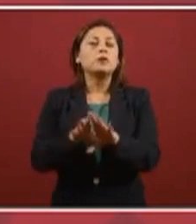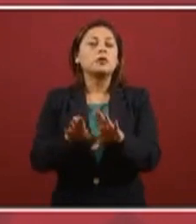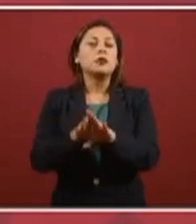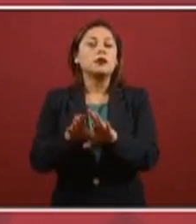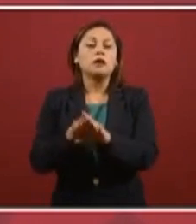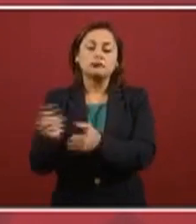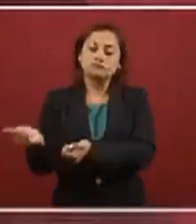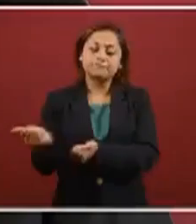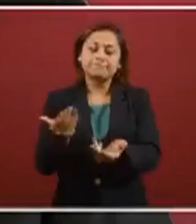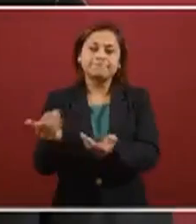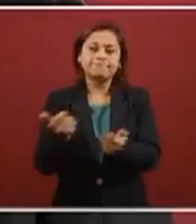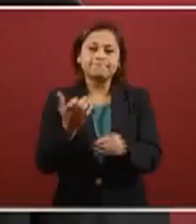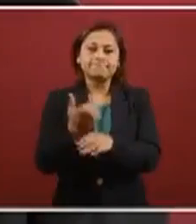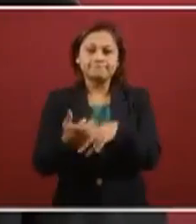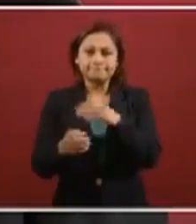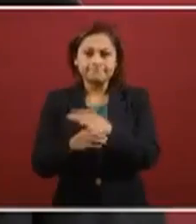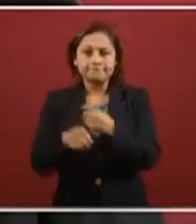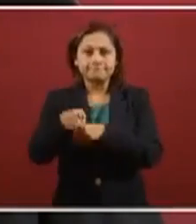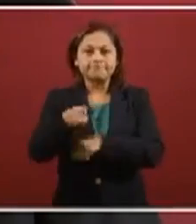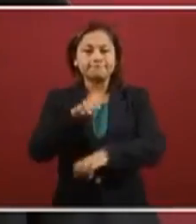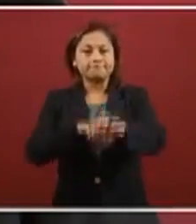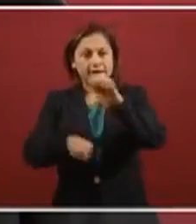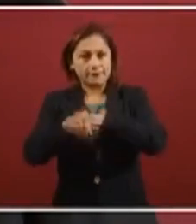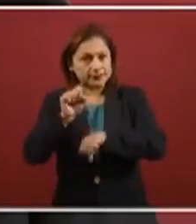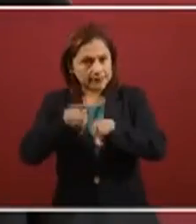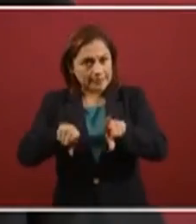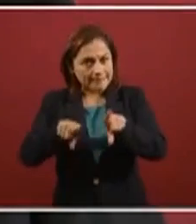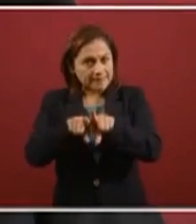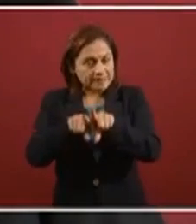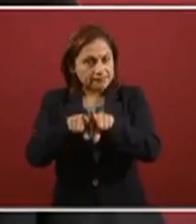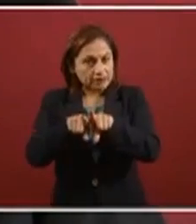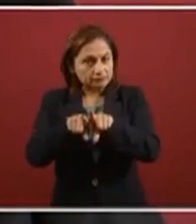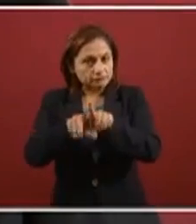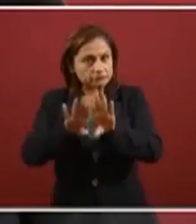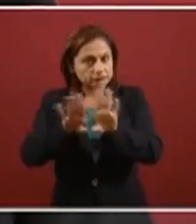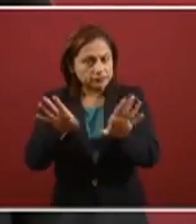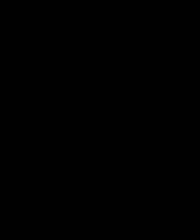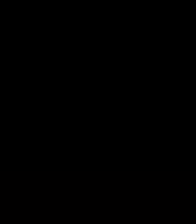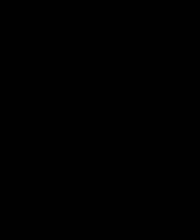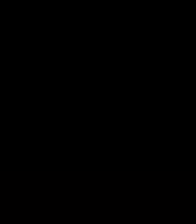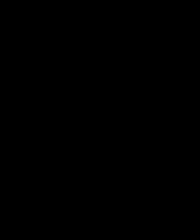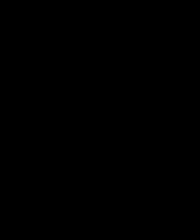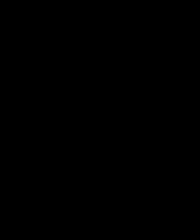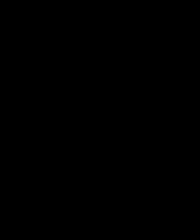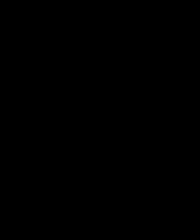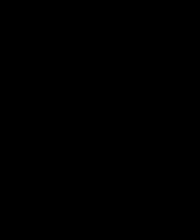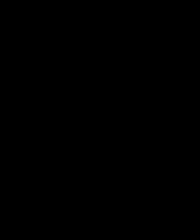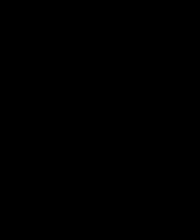en condiciones especiales a Odebrecht. Entonces, hay que ver eso.